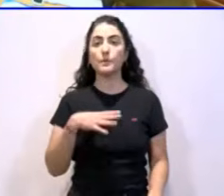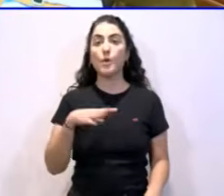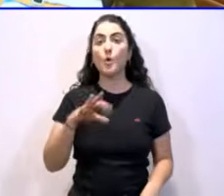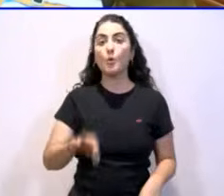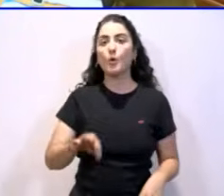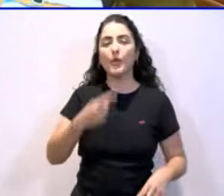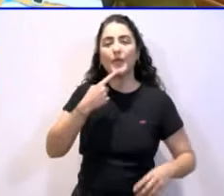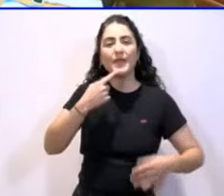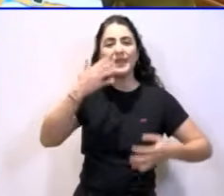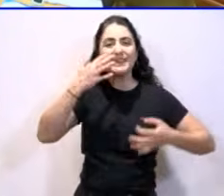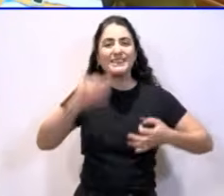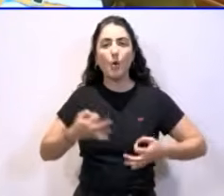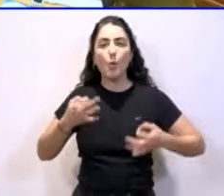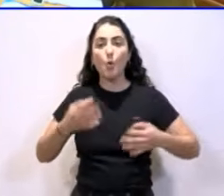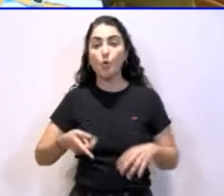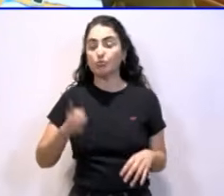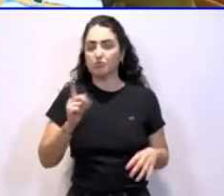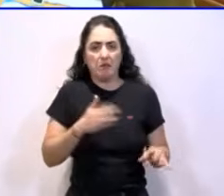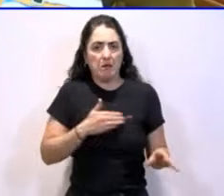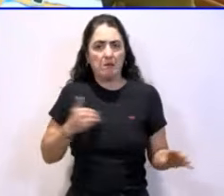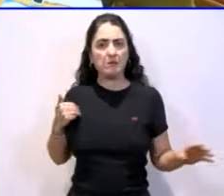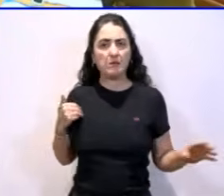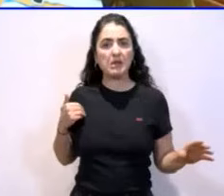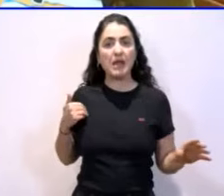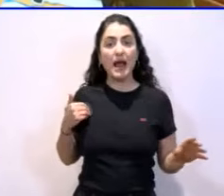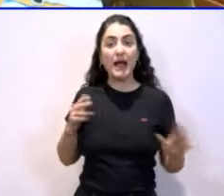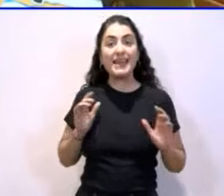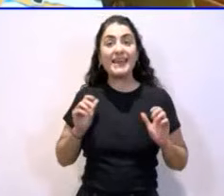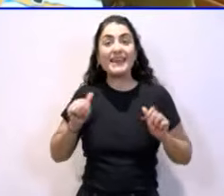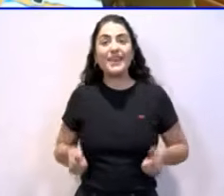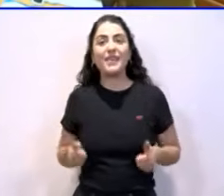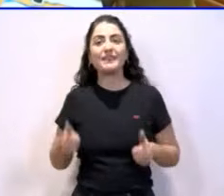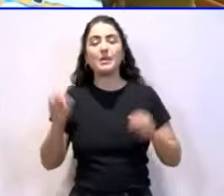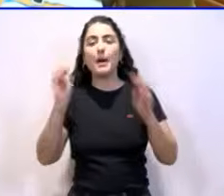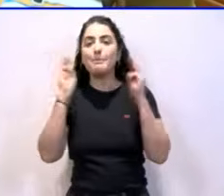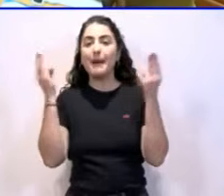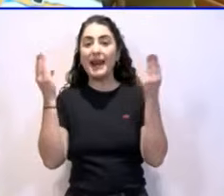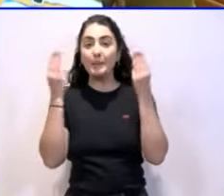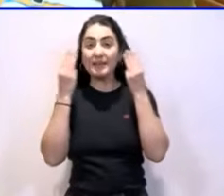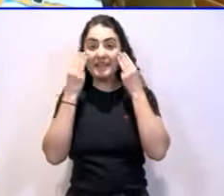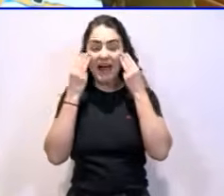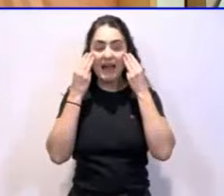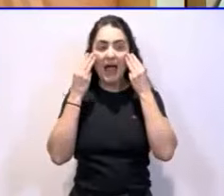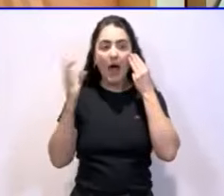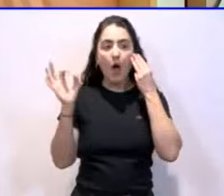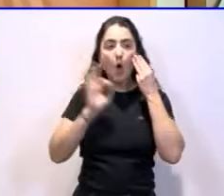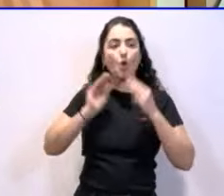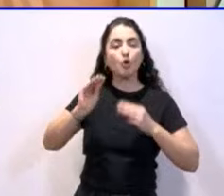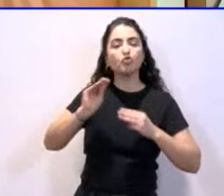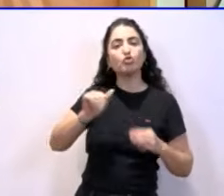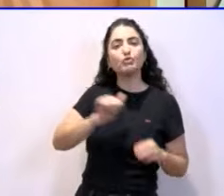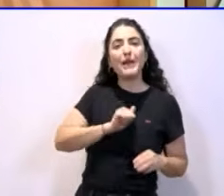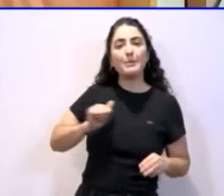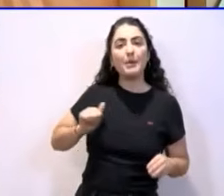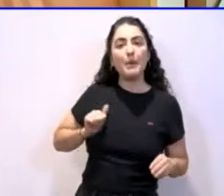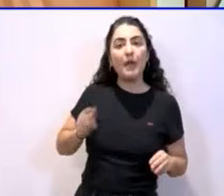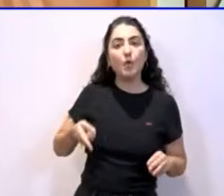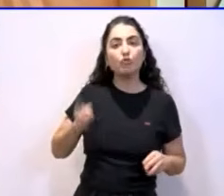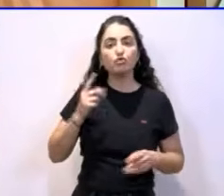asegurar que cuando usted quiera, a través de una iniciativa parlamentaria, a través de una consulta privada, usted me